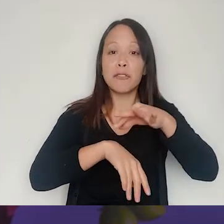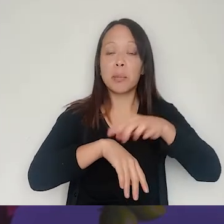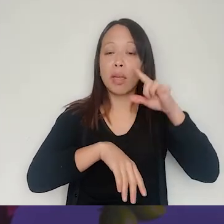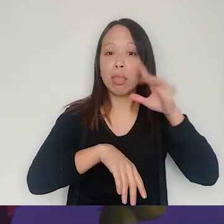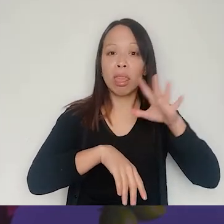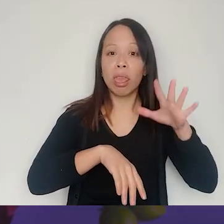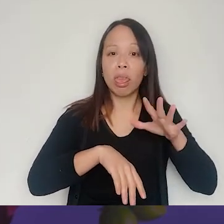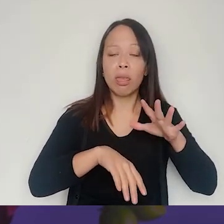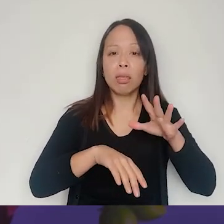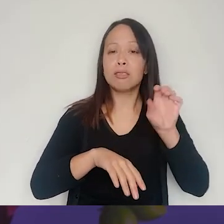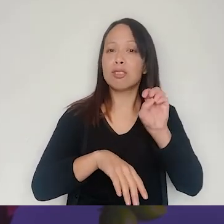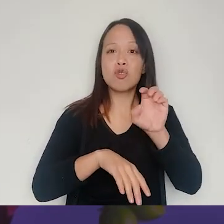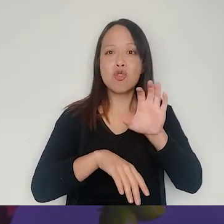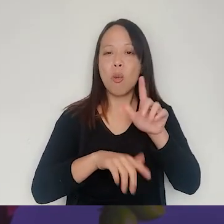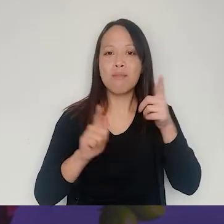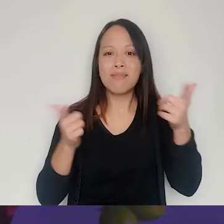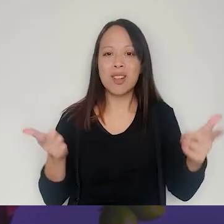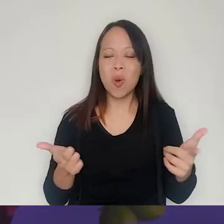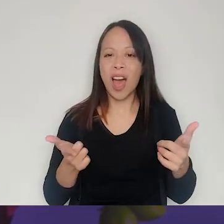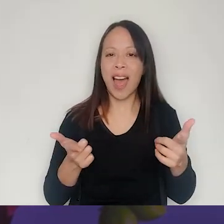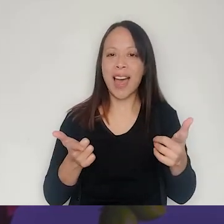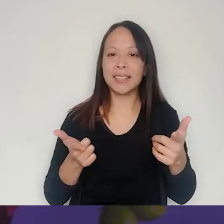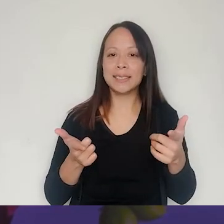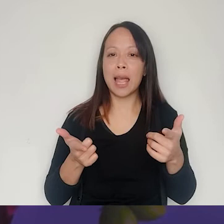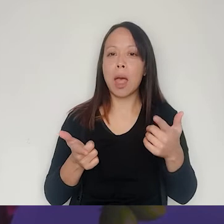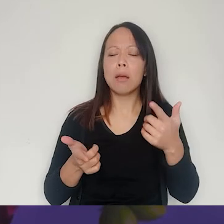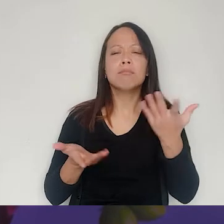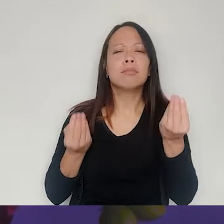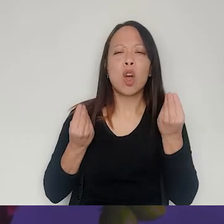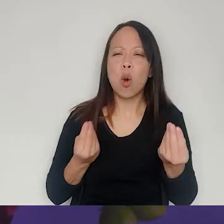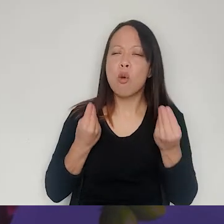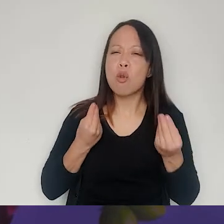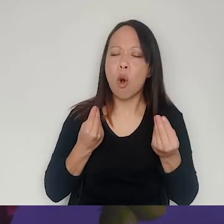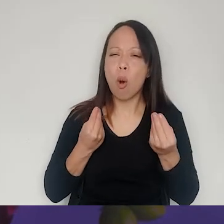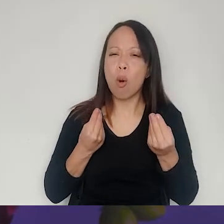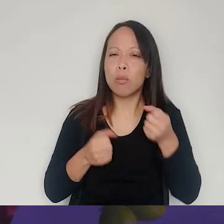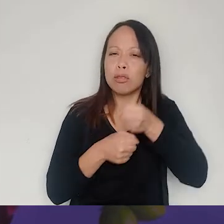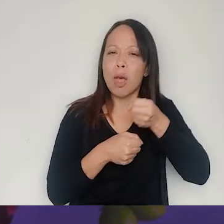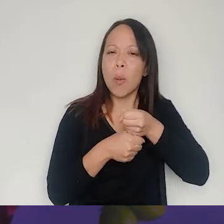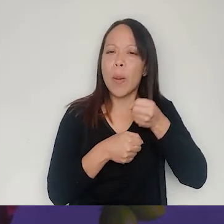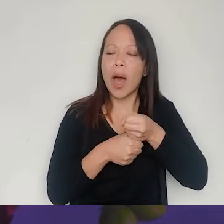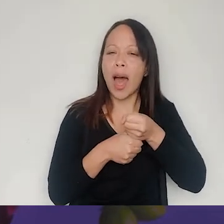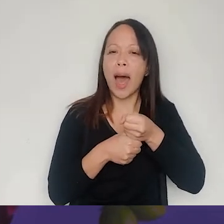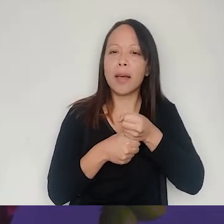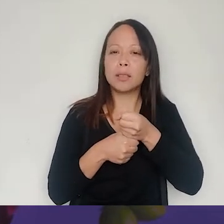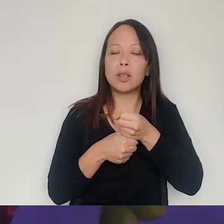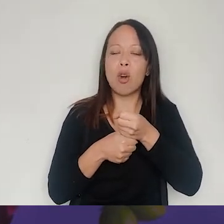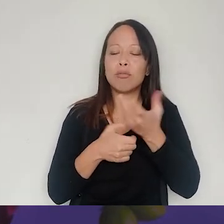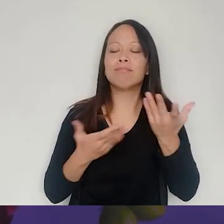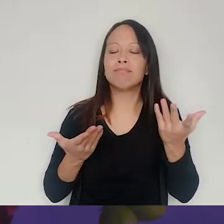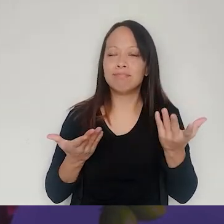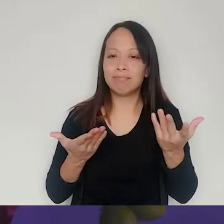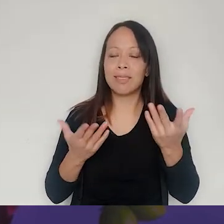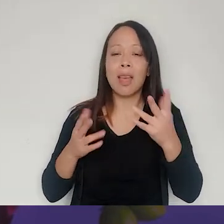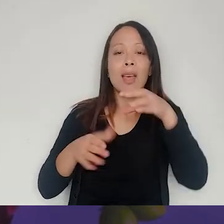más seria de aquellas personas que viven con enfermedades poco frecuentes, ¿cómo actuamos? ¿Cuál es la intervención, ¿no?, que desarrollamos